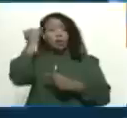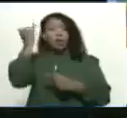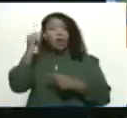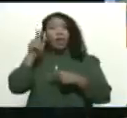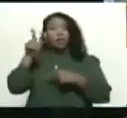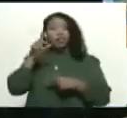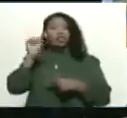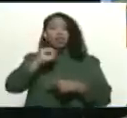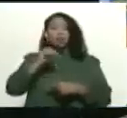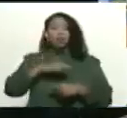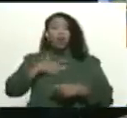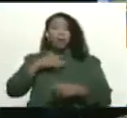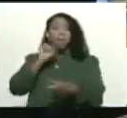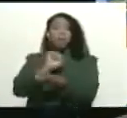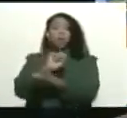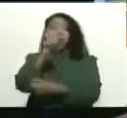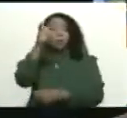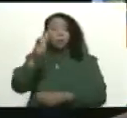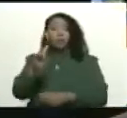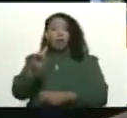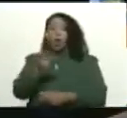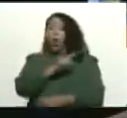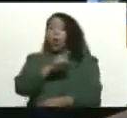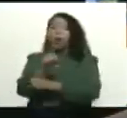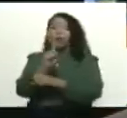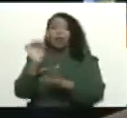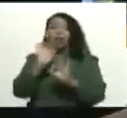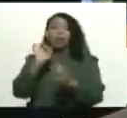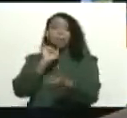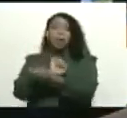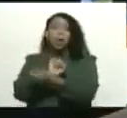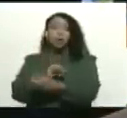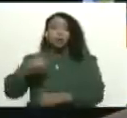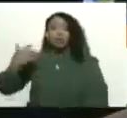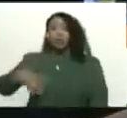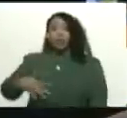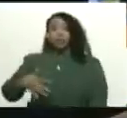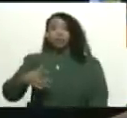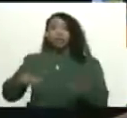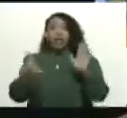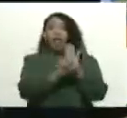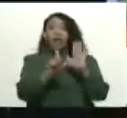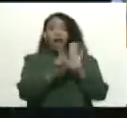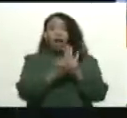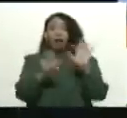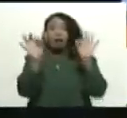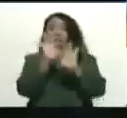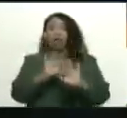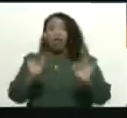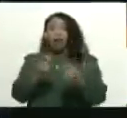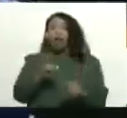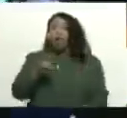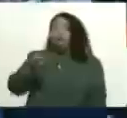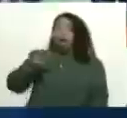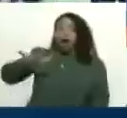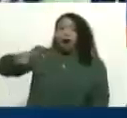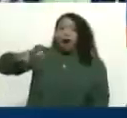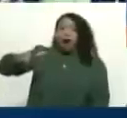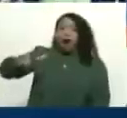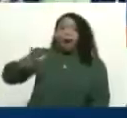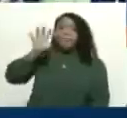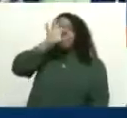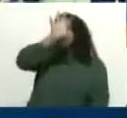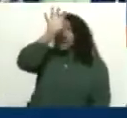sí pueden capturar a una persona sin orden de detención, sin derechos, sin leyes, manipulando a